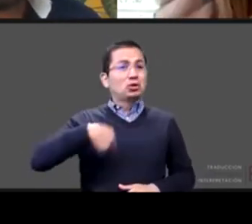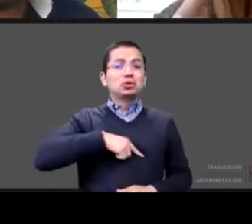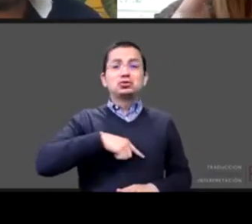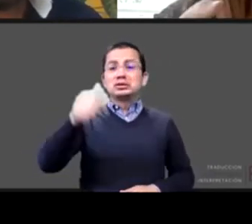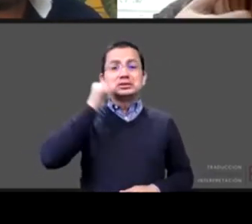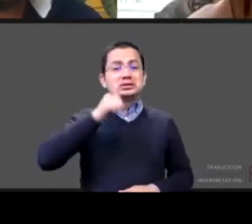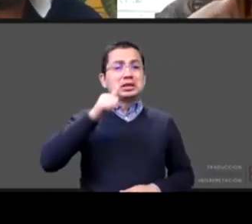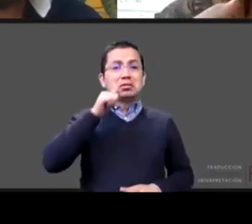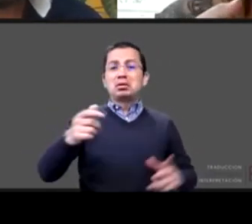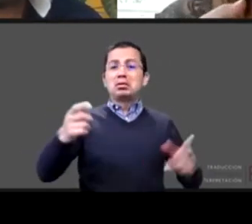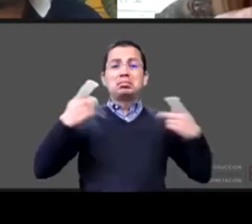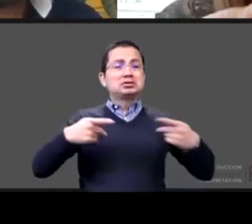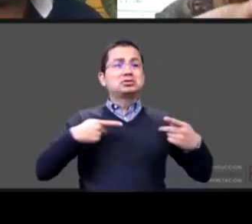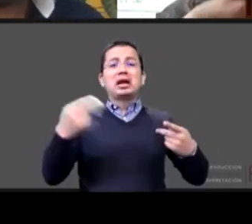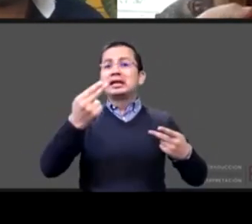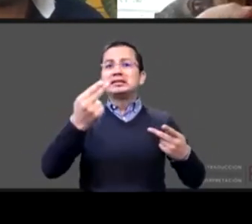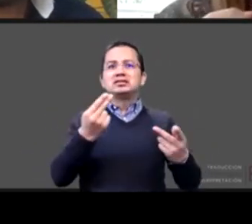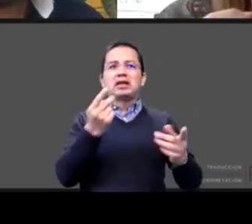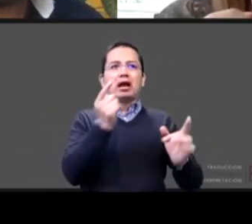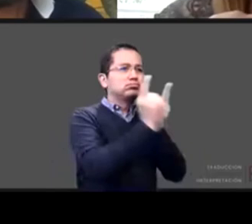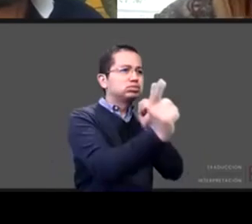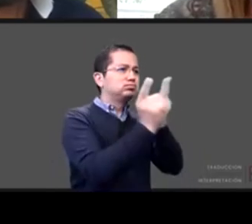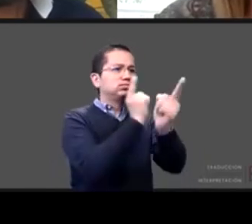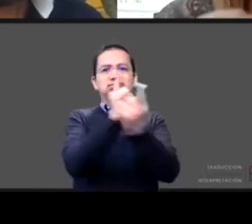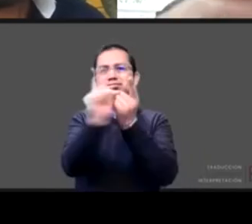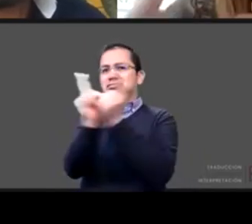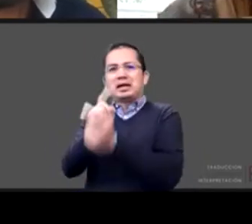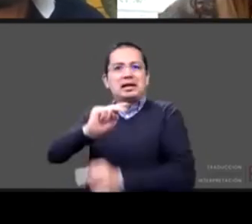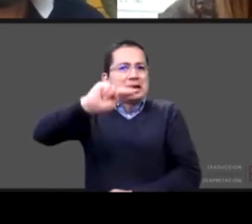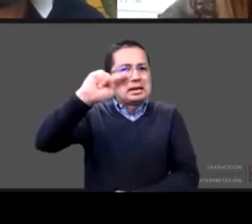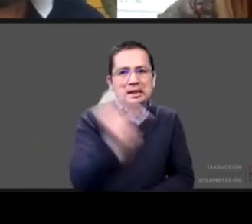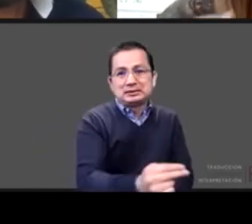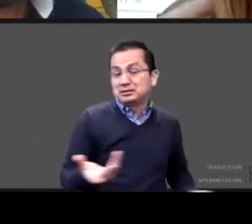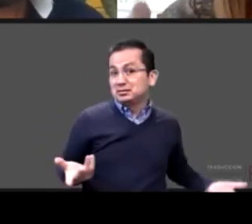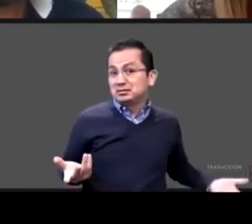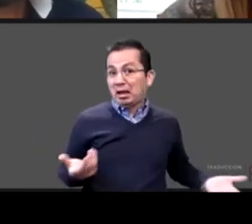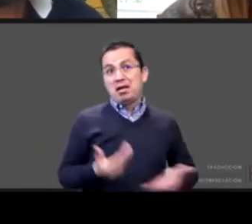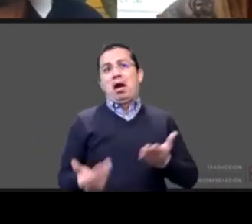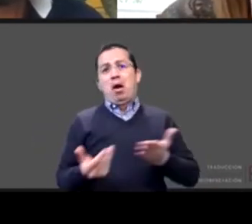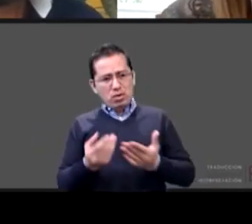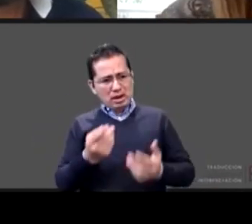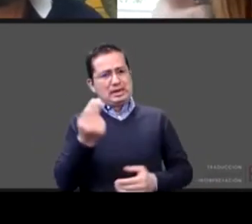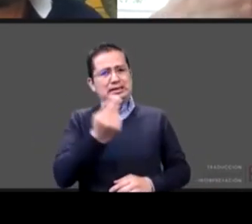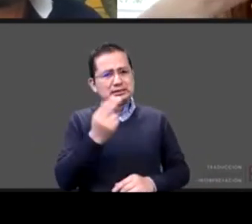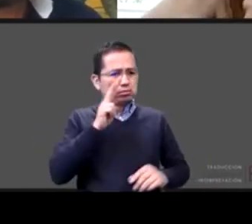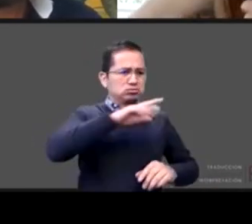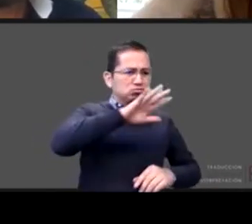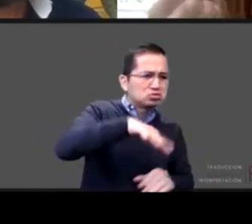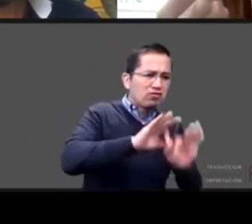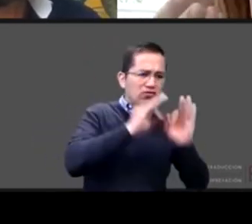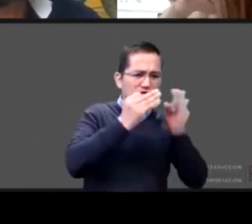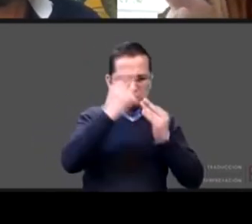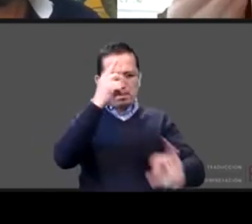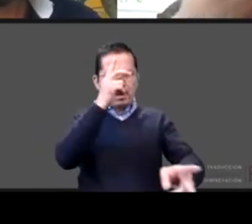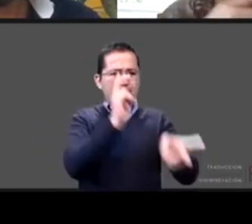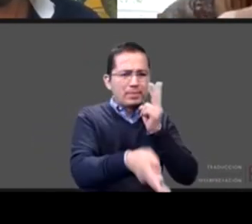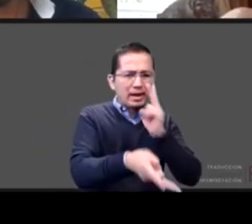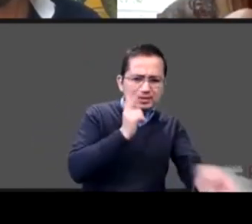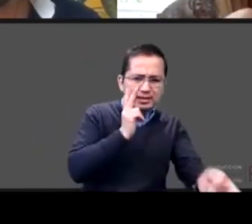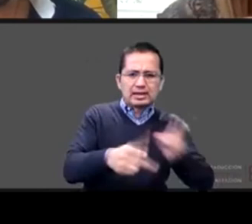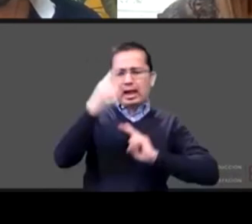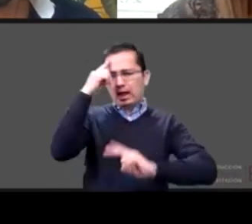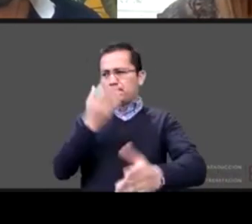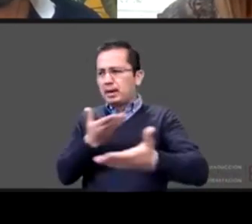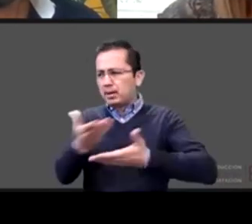sociales y que necesitamos que ese espacio resignifique lo social y que podamos dialogar y que podamos colaborar y que a partir de escuchar